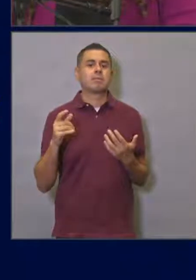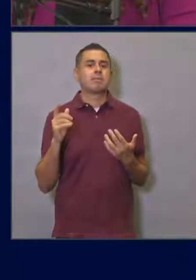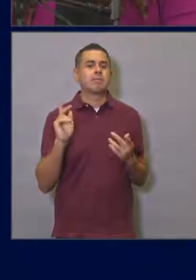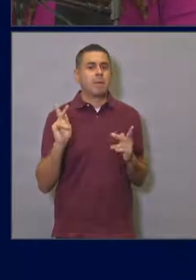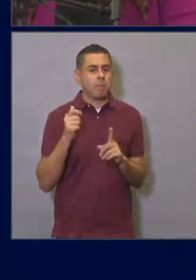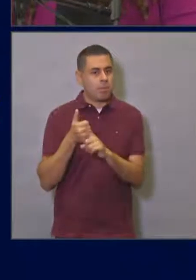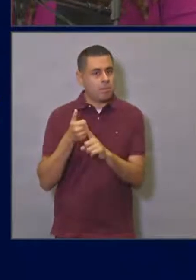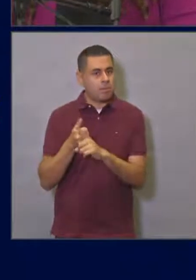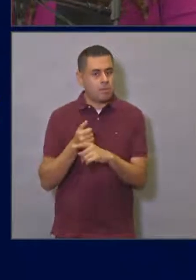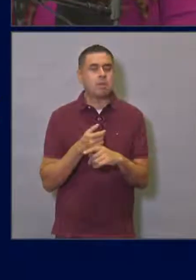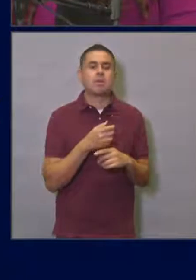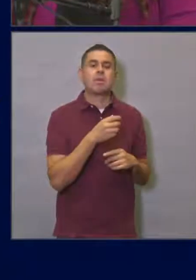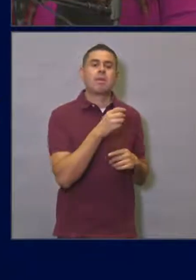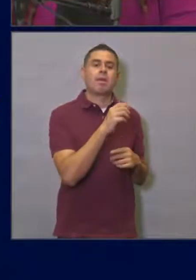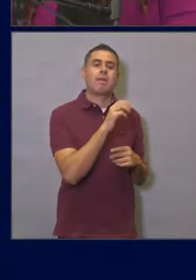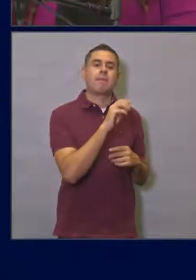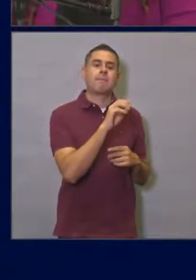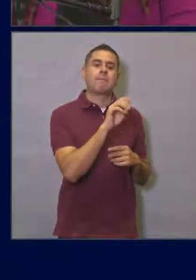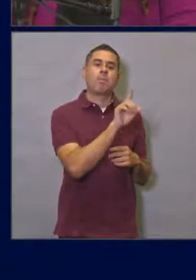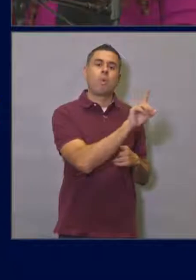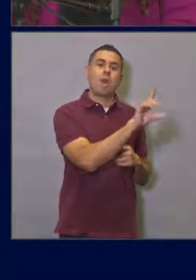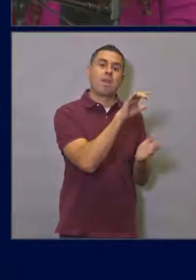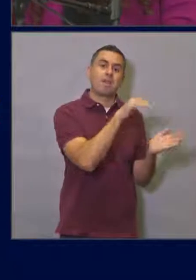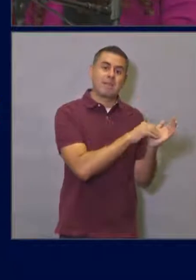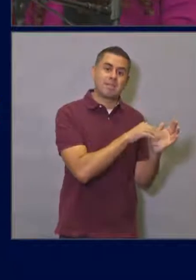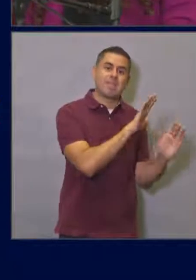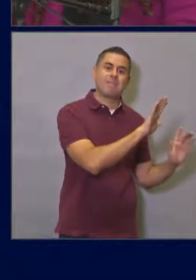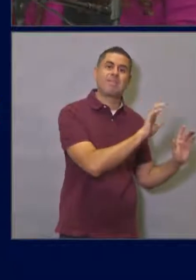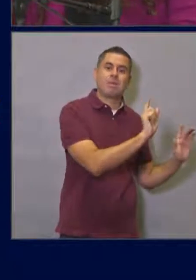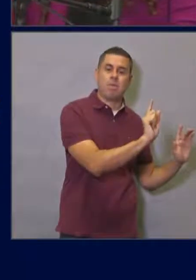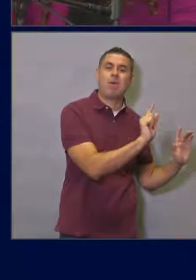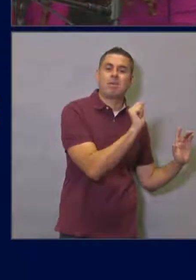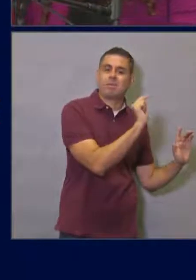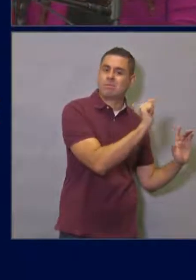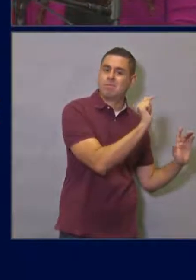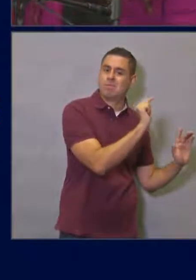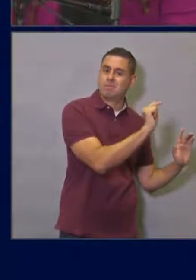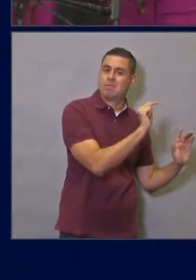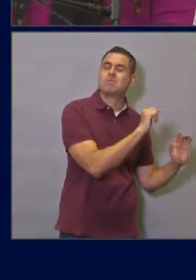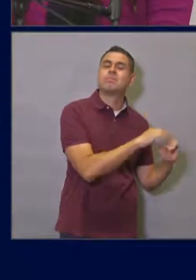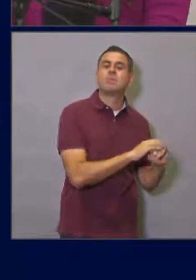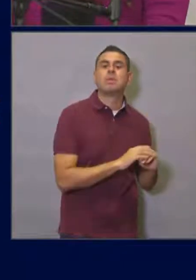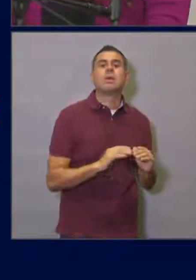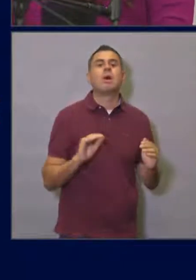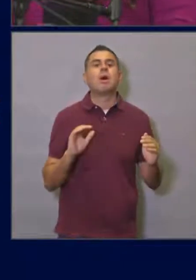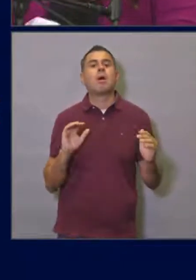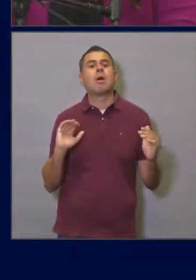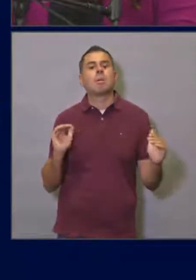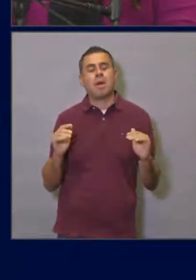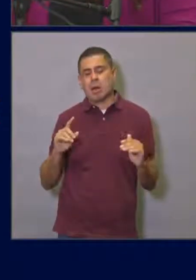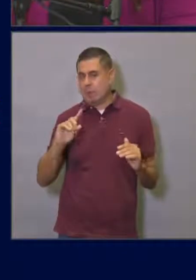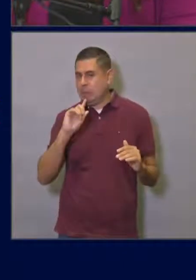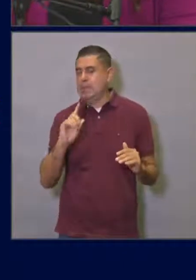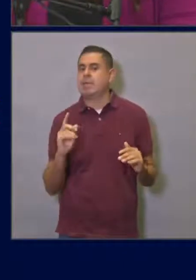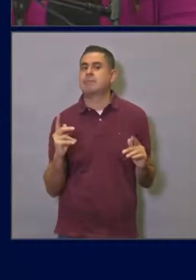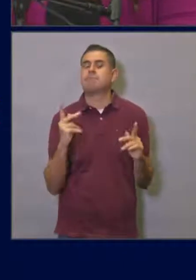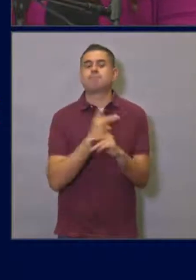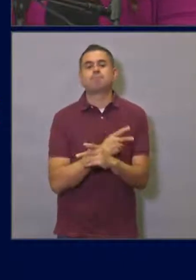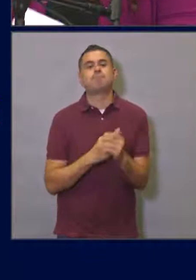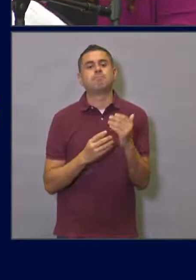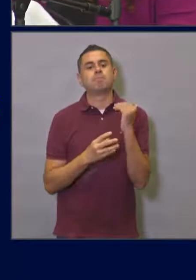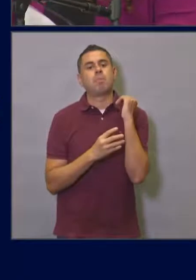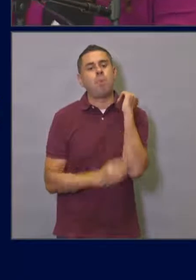con 55 casos por cada 100,000 en las comunidades de niveles muy bajos de pobreza. Next slide,